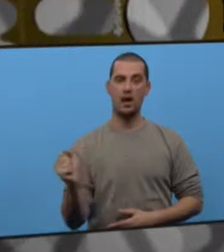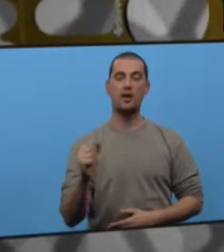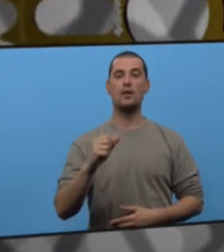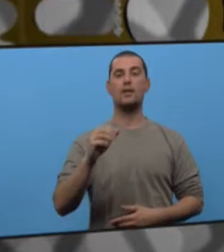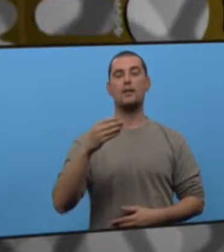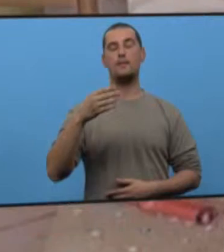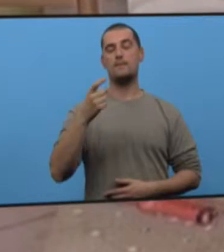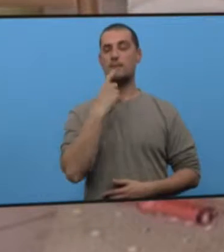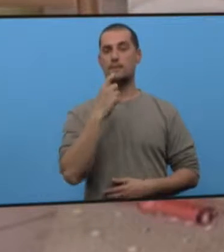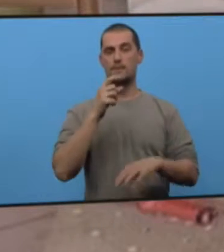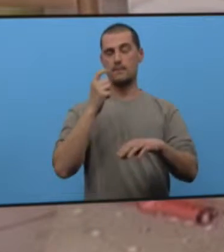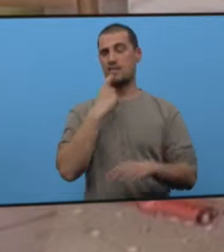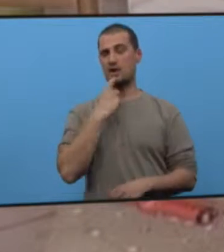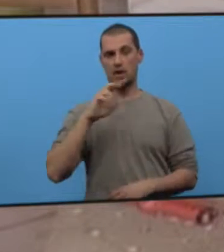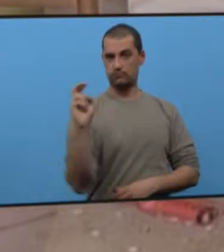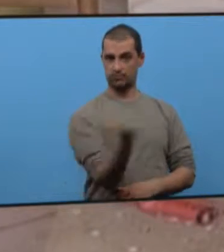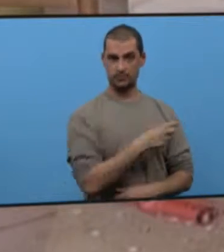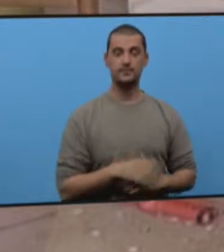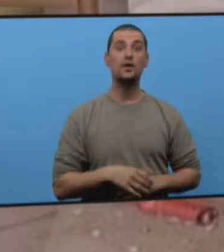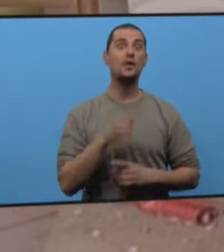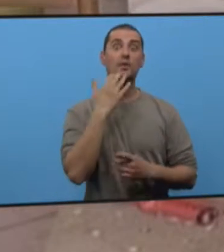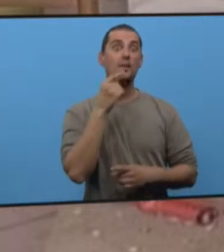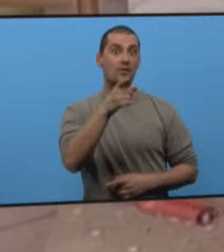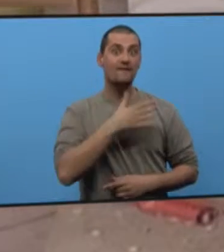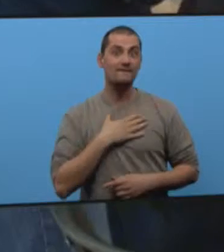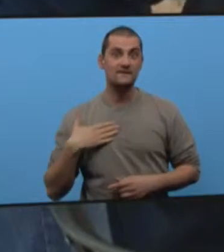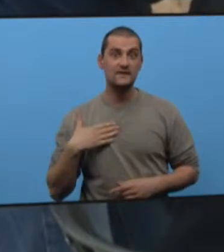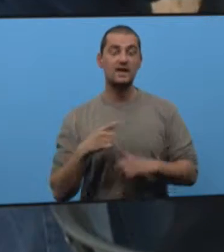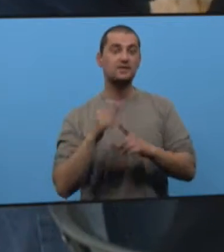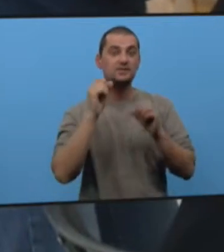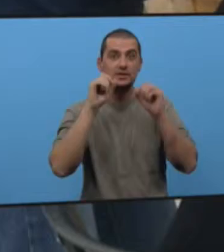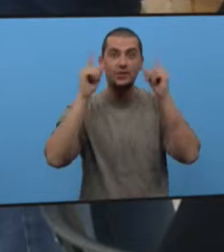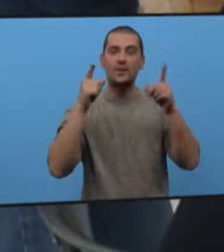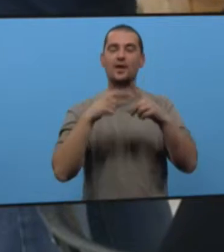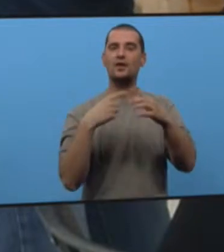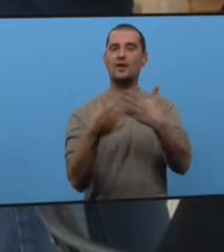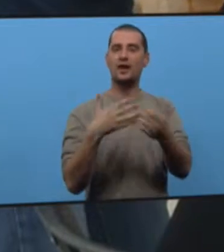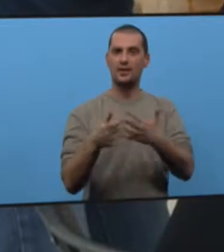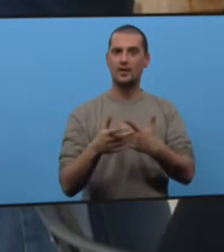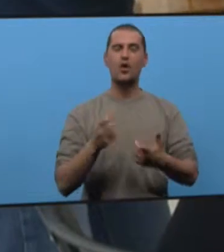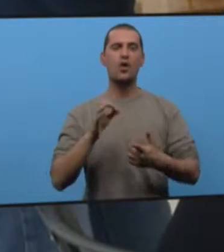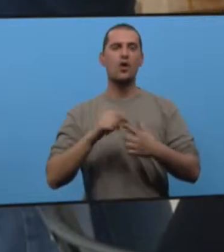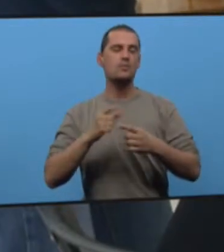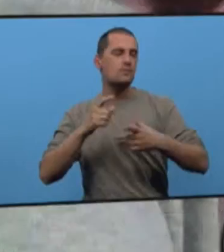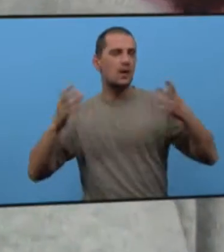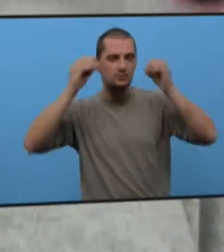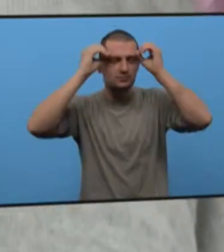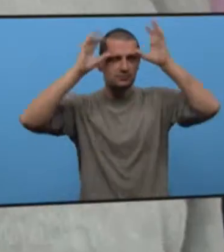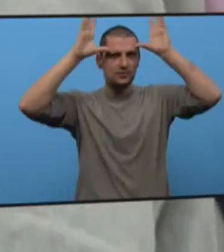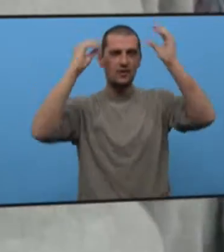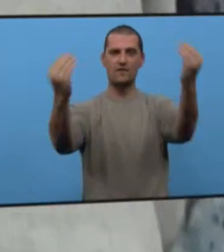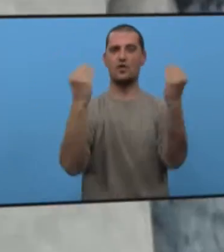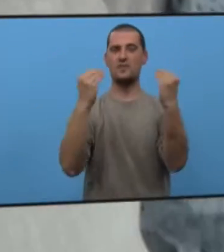Becerreá. Leva un artesán no seu interior e quere descubrilo? Anda na procura de ampliar coñecementos artísticos e formarse